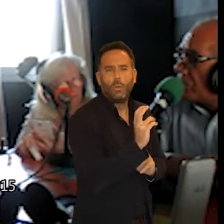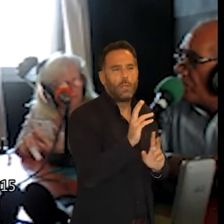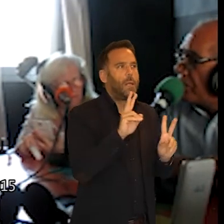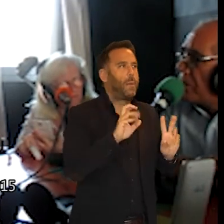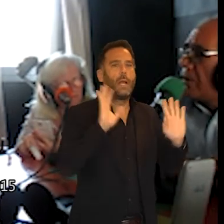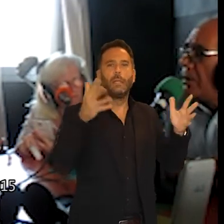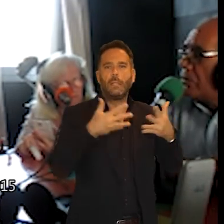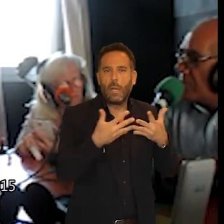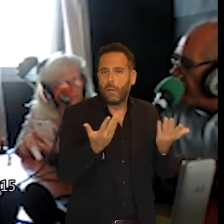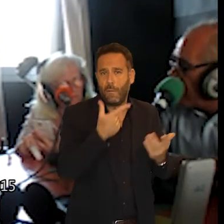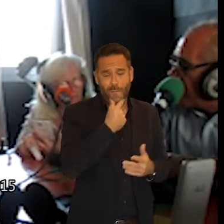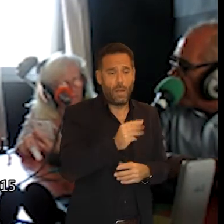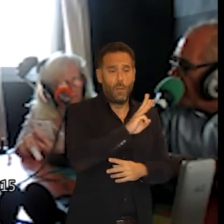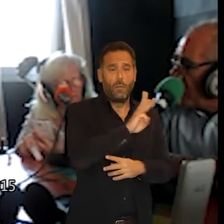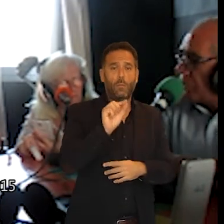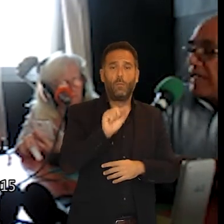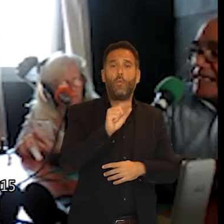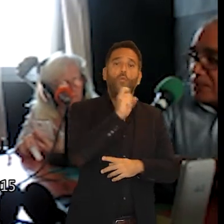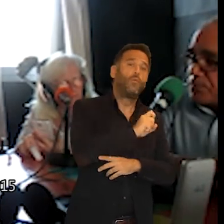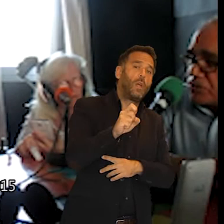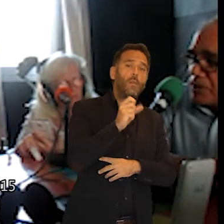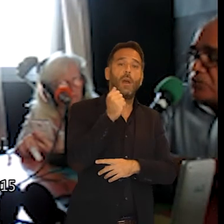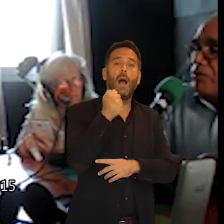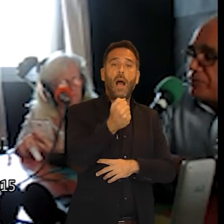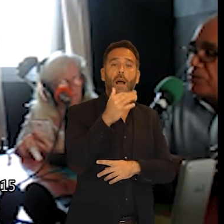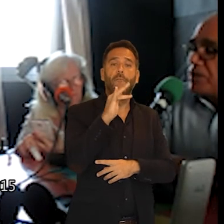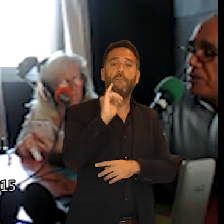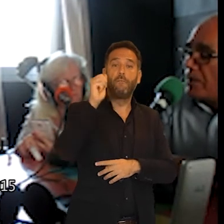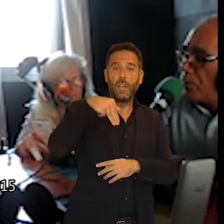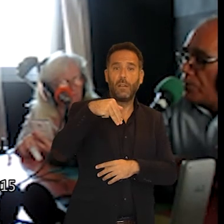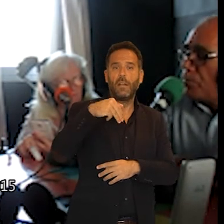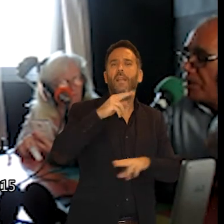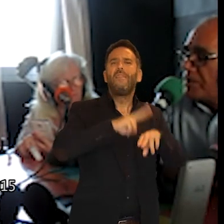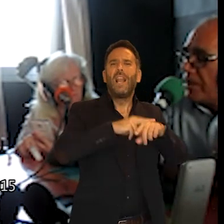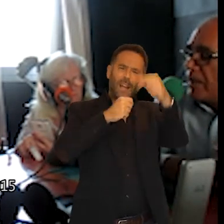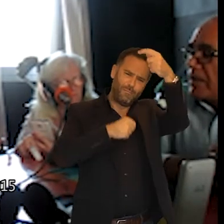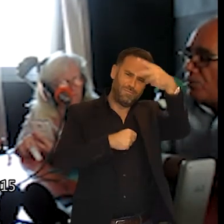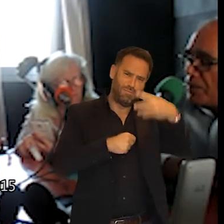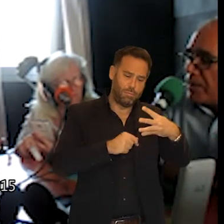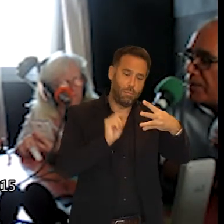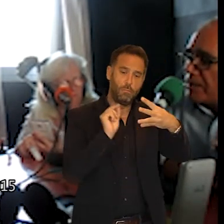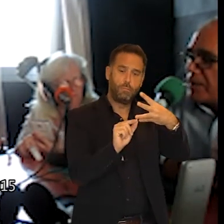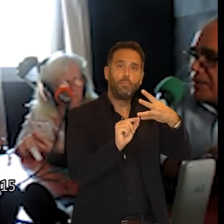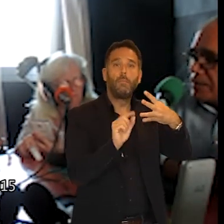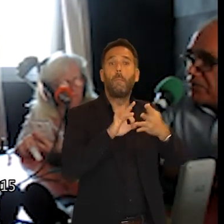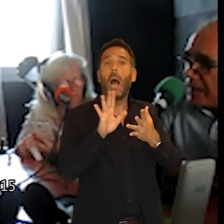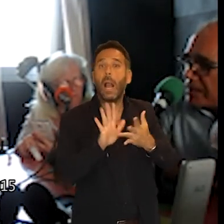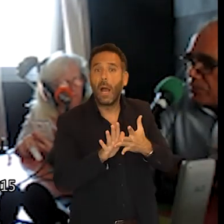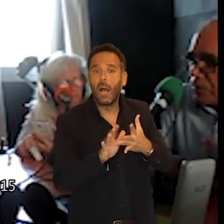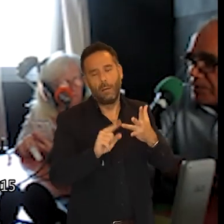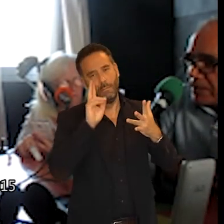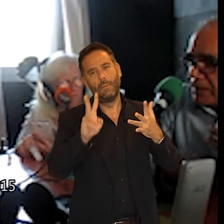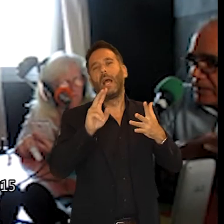sí. Entrando en la página de Fundación Afín, aparece todas las delegaciones, uh-huh. Se puede pinchar en la de Málaga, ver las actividades que